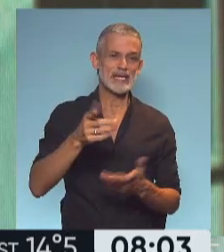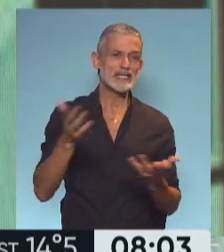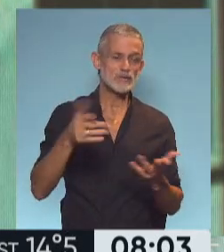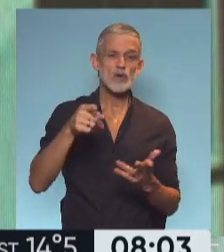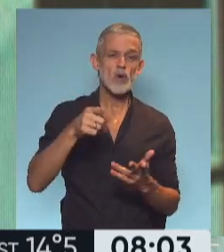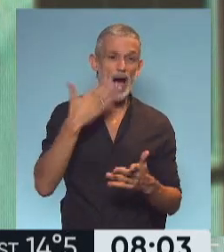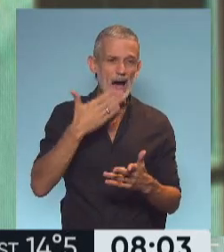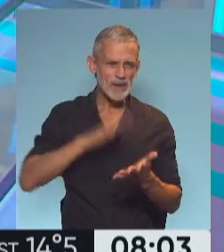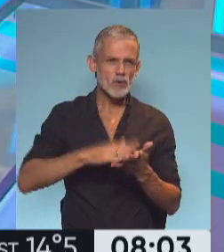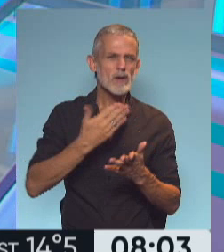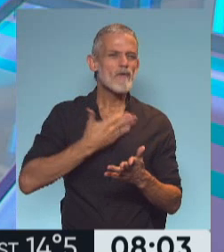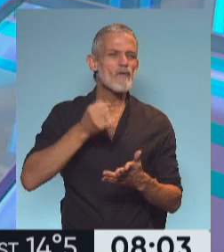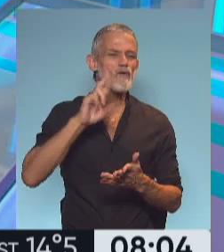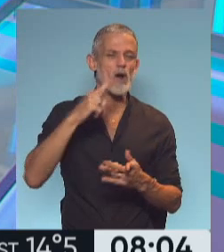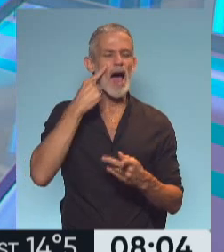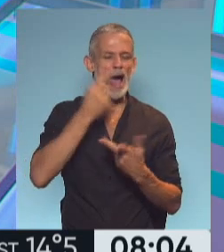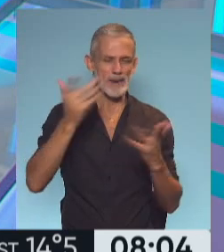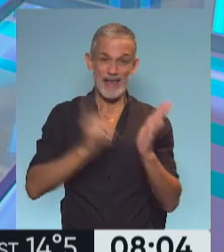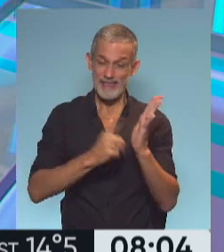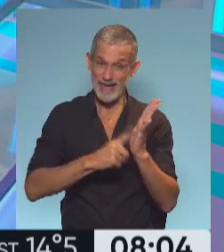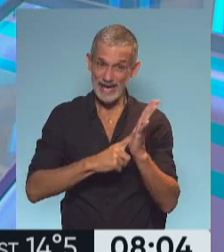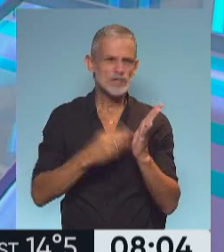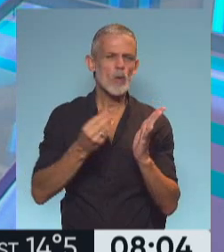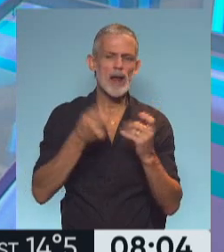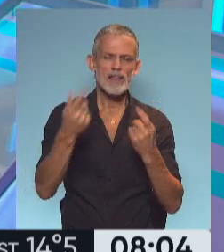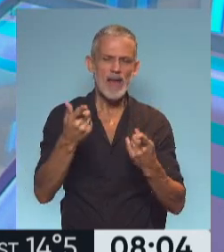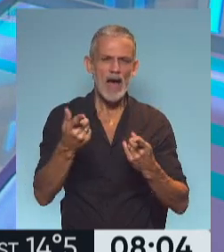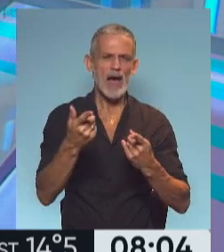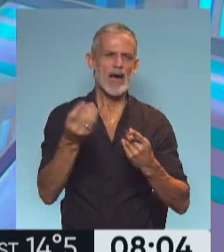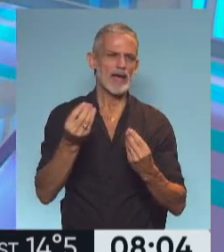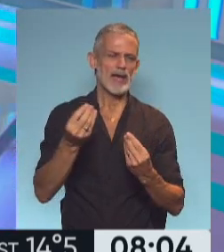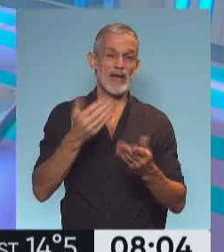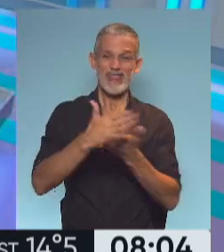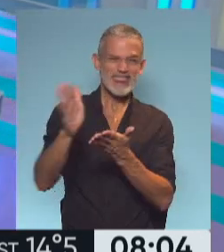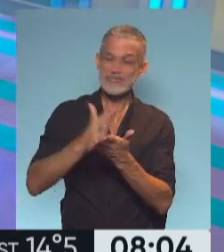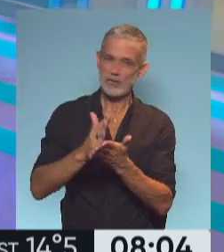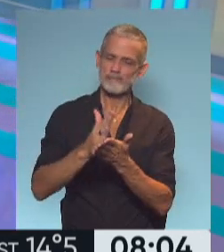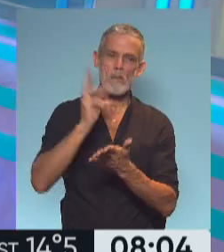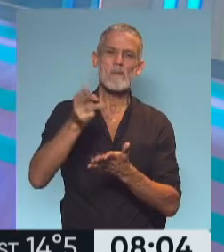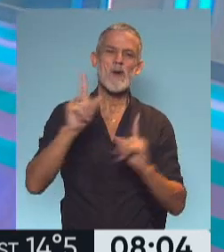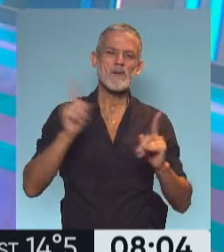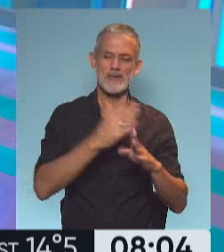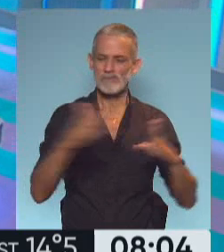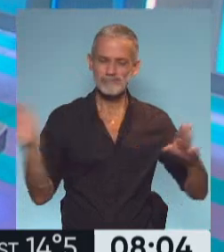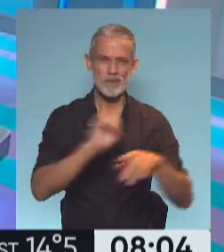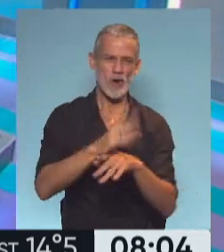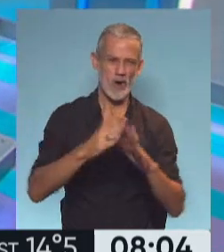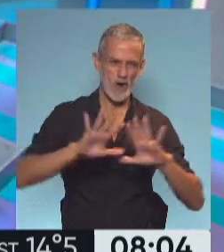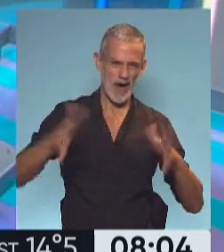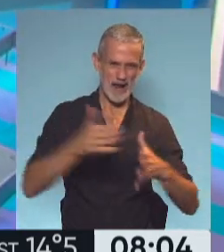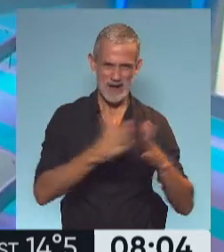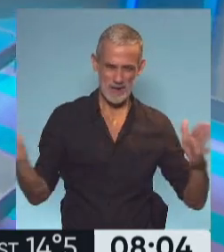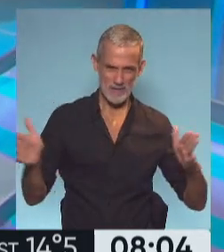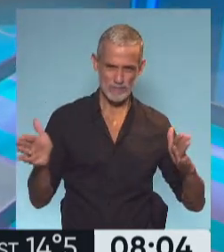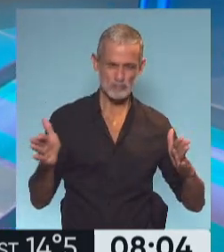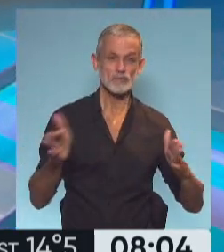eso estamos hablando, Flor. A ver, es el decreto que permitió que los desalojos no se llevaran adelante durante la pandemia y que permitió también